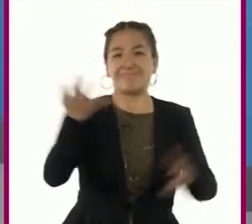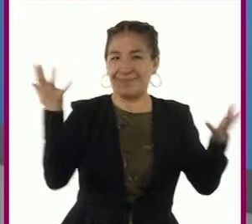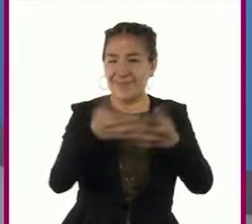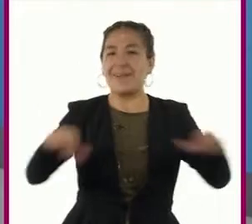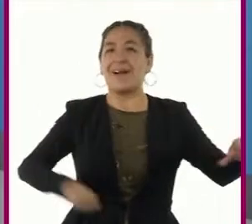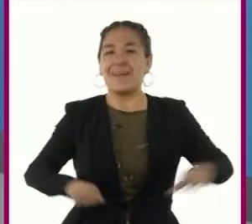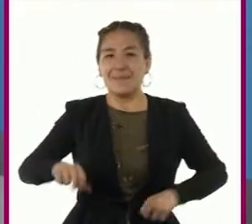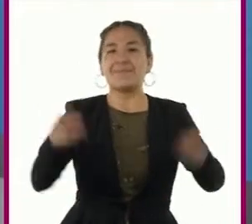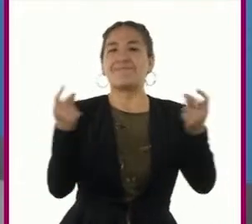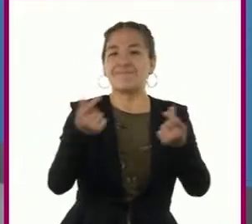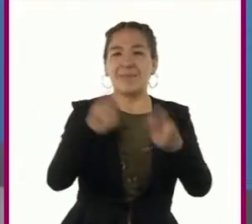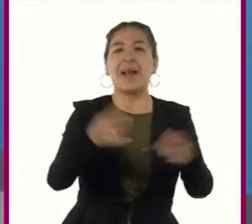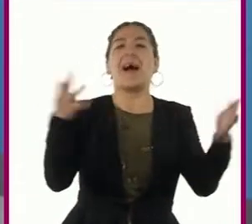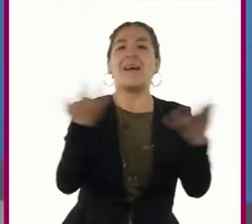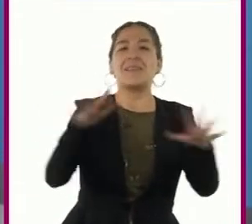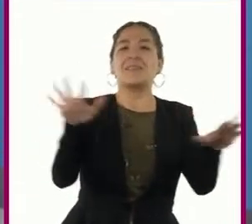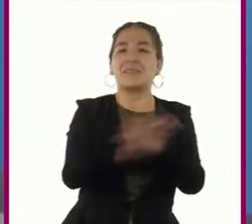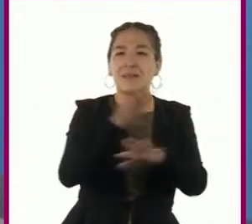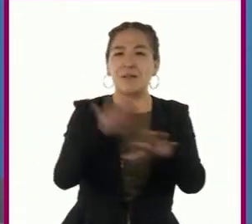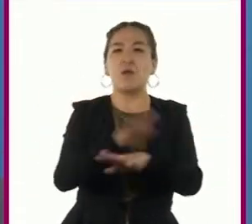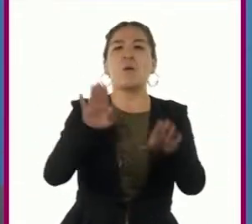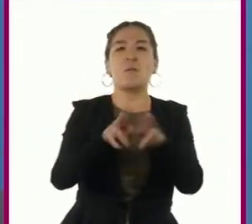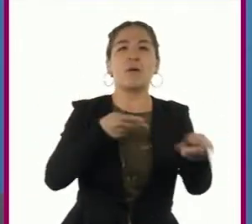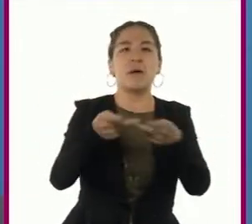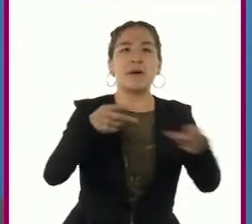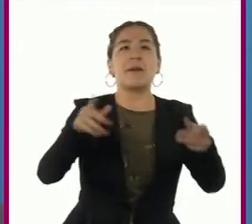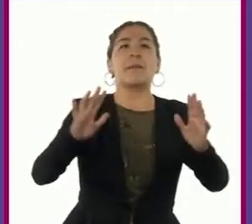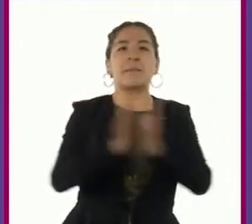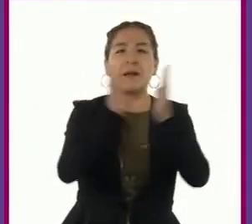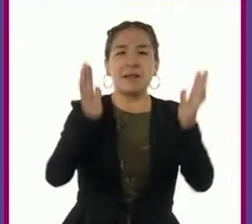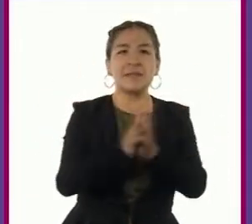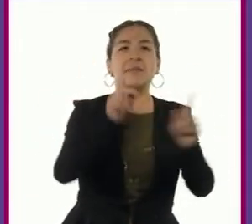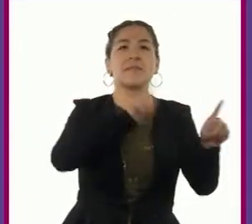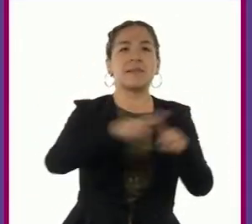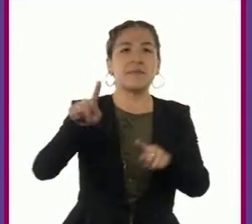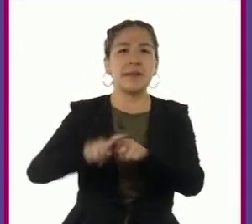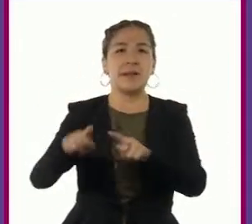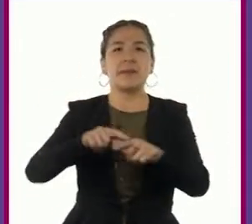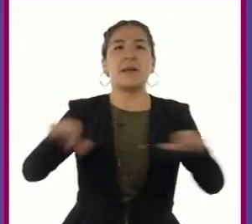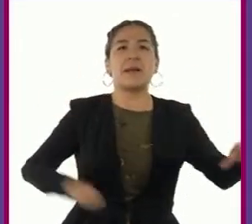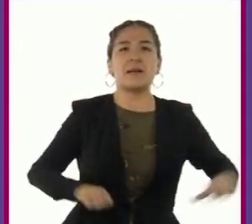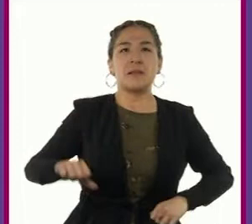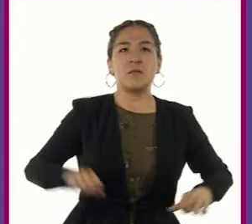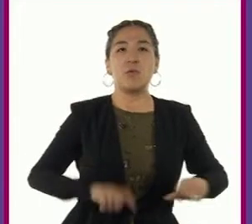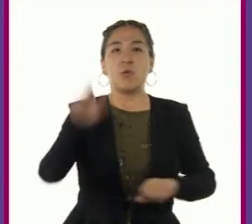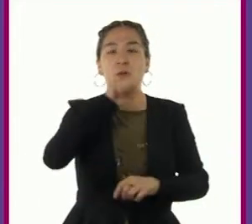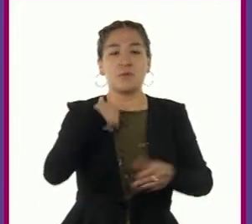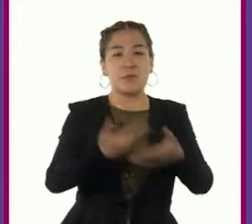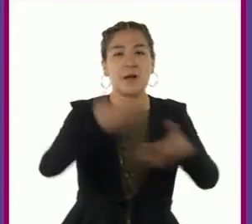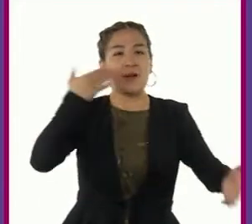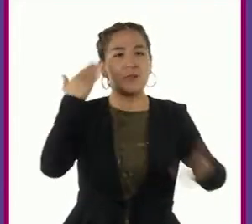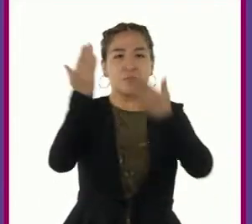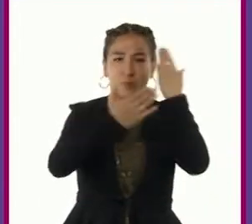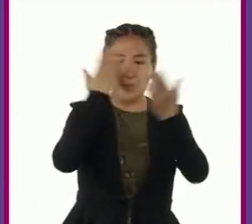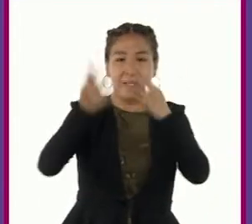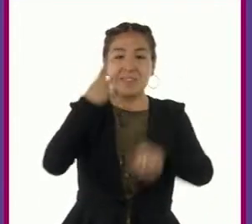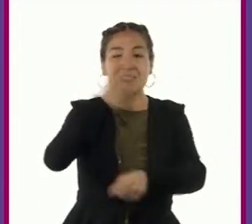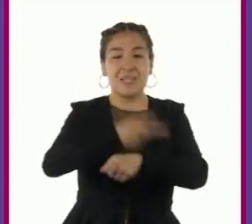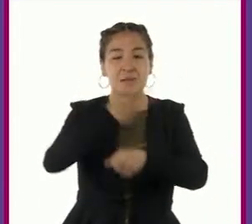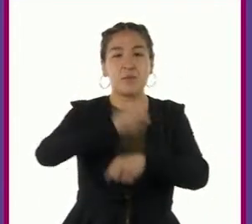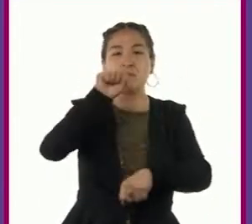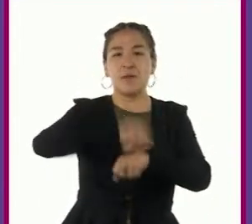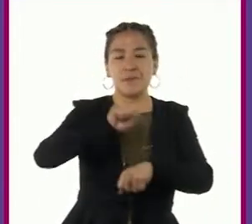activa y participar en grupos y organizaciones diversas. Cuando estudiaba segundo de secundaria,